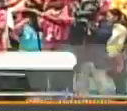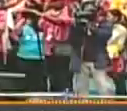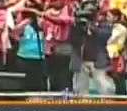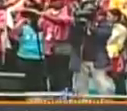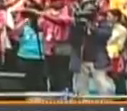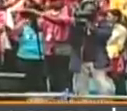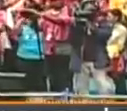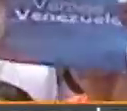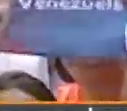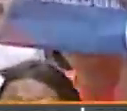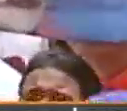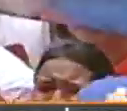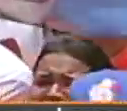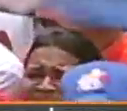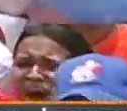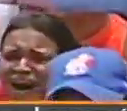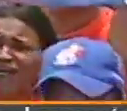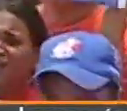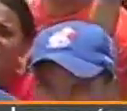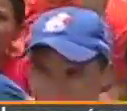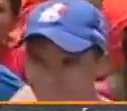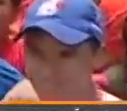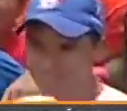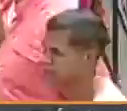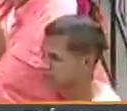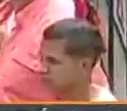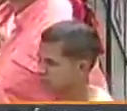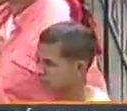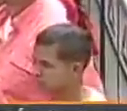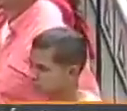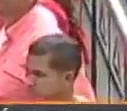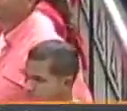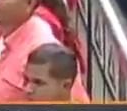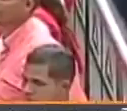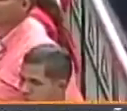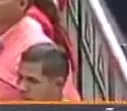Esparta a través del carnet de la patria.